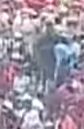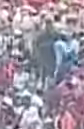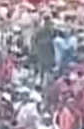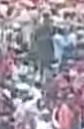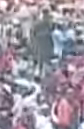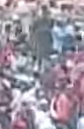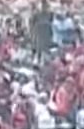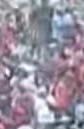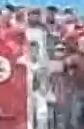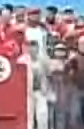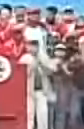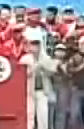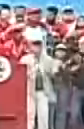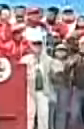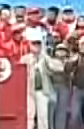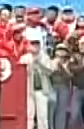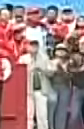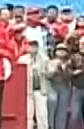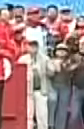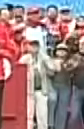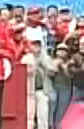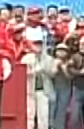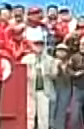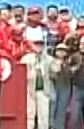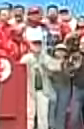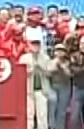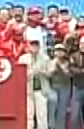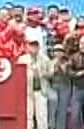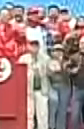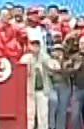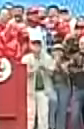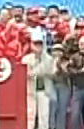vamos a ver, con alegría.